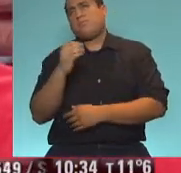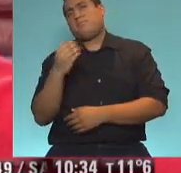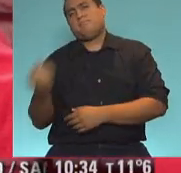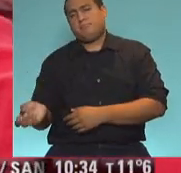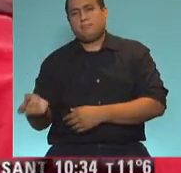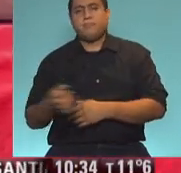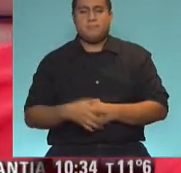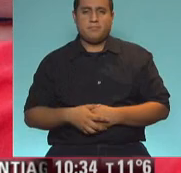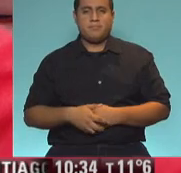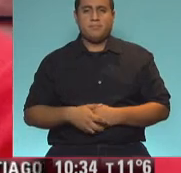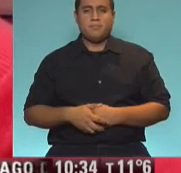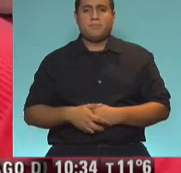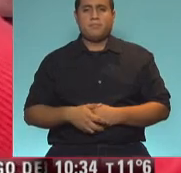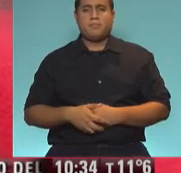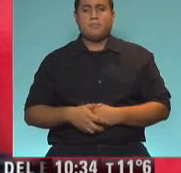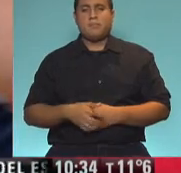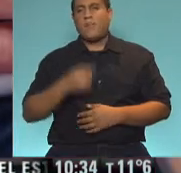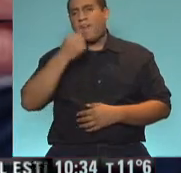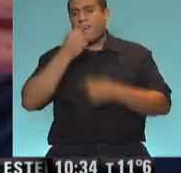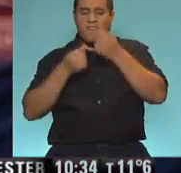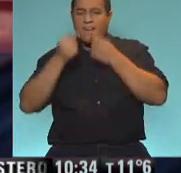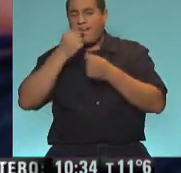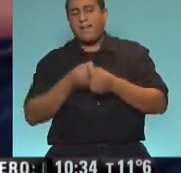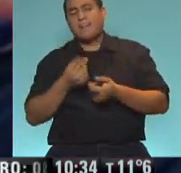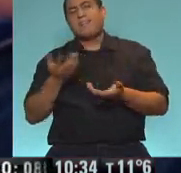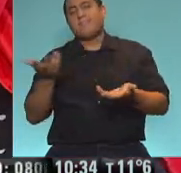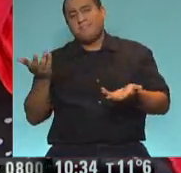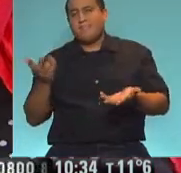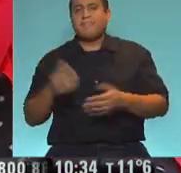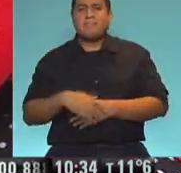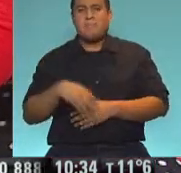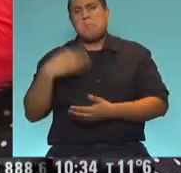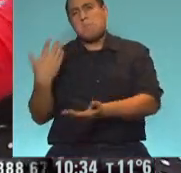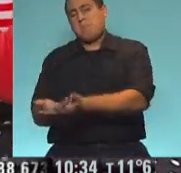¡Oh! ¡Se me cayeron los dientes de leche!